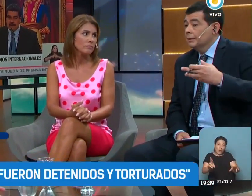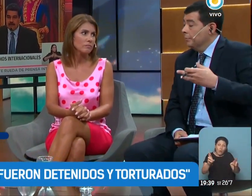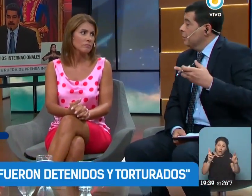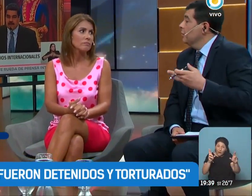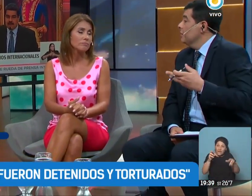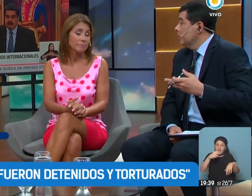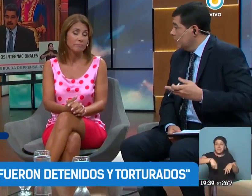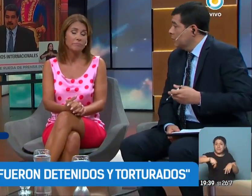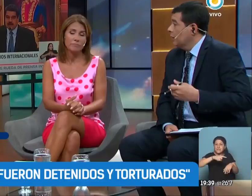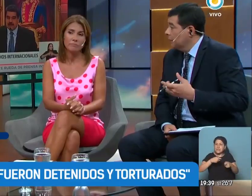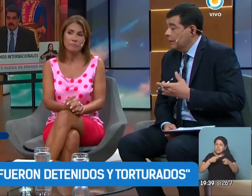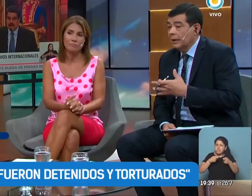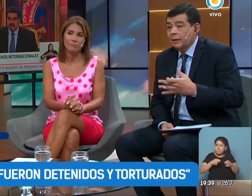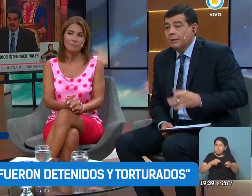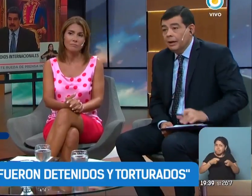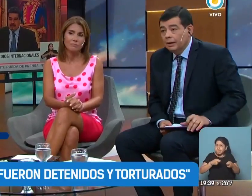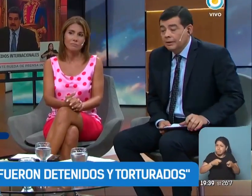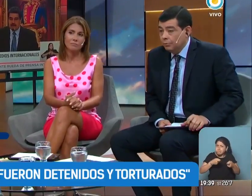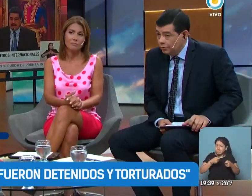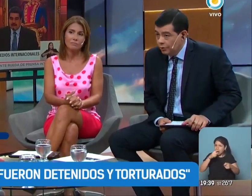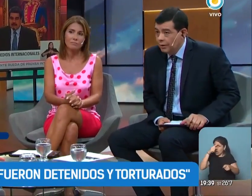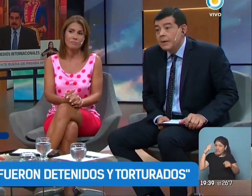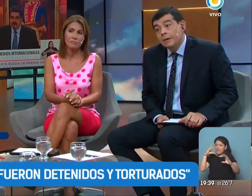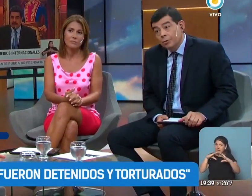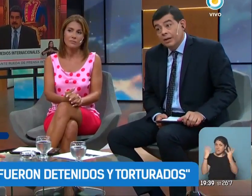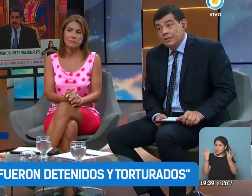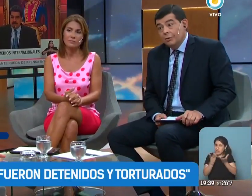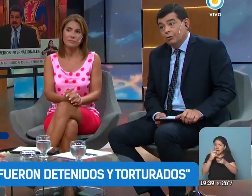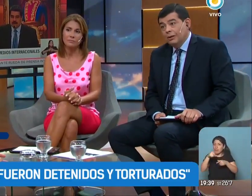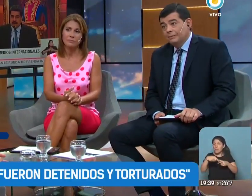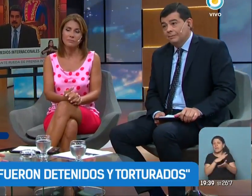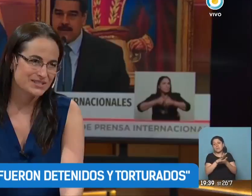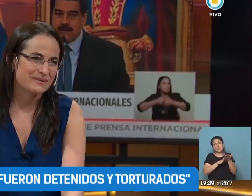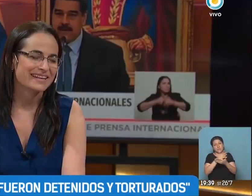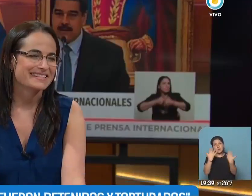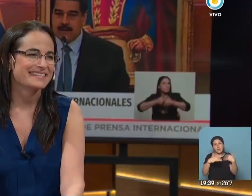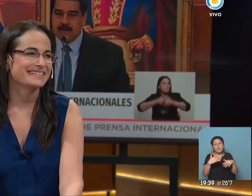estas presiones internacionales para que cambie la situación, ¿eh? Muchas gracias, doctora. Muchísimas gracias. Gracias.